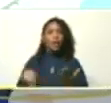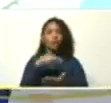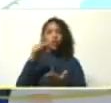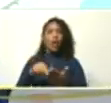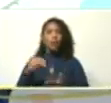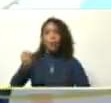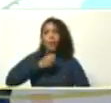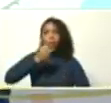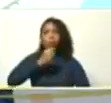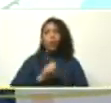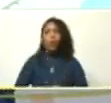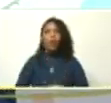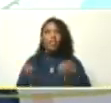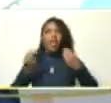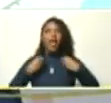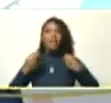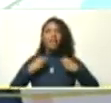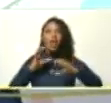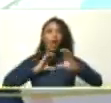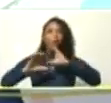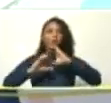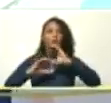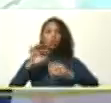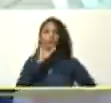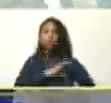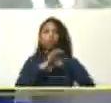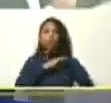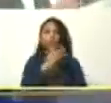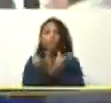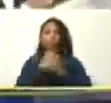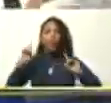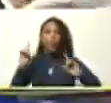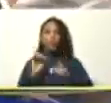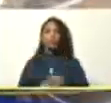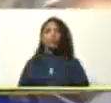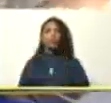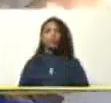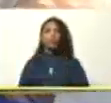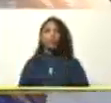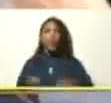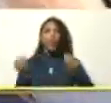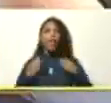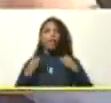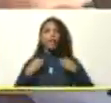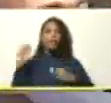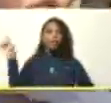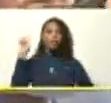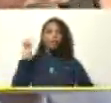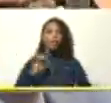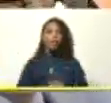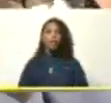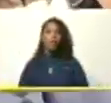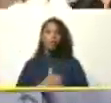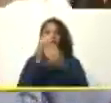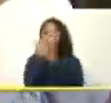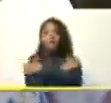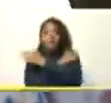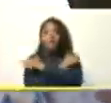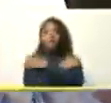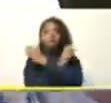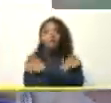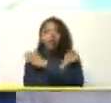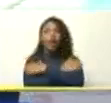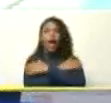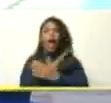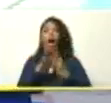Periodismo! ¡Que viva la comunicación social democrática! ¡Que viva Venezuela! ¡Felicidades